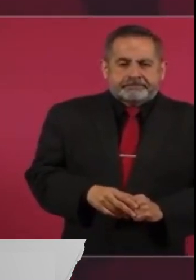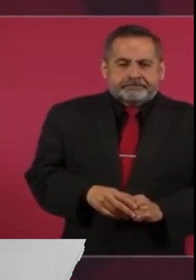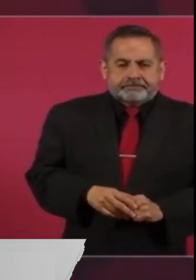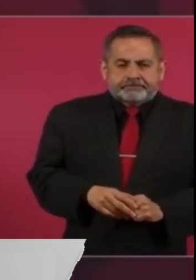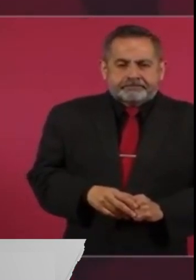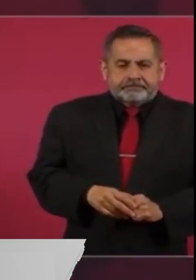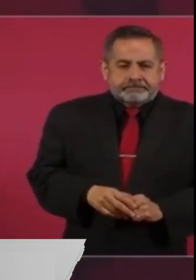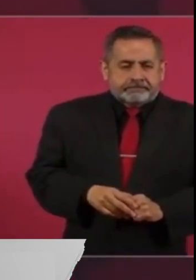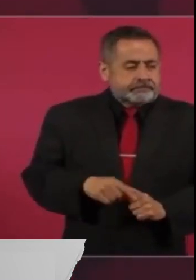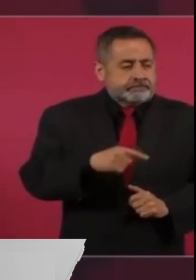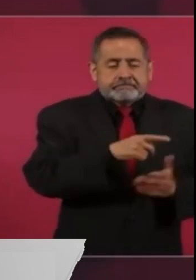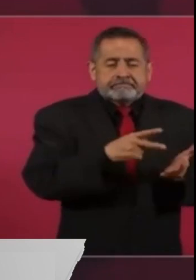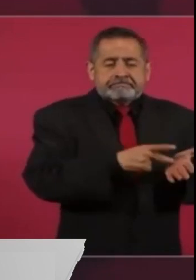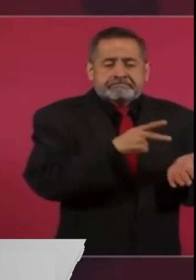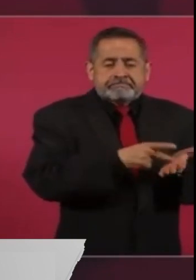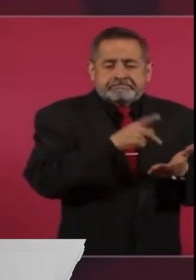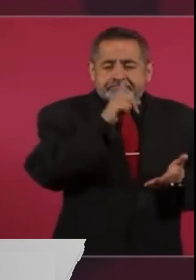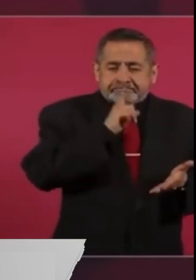es la repetición